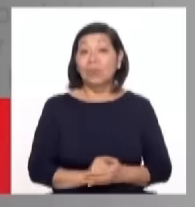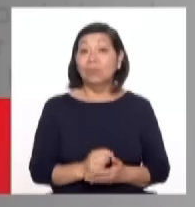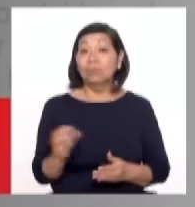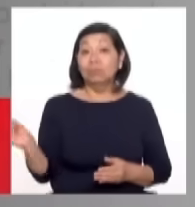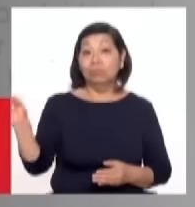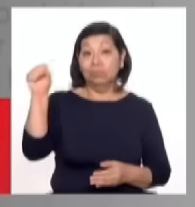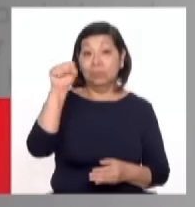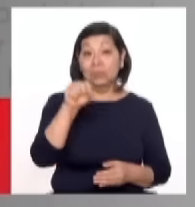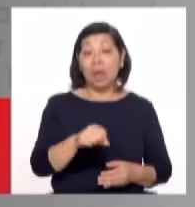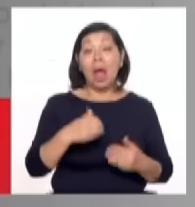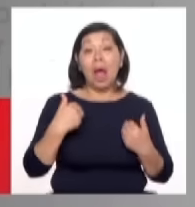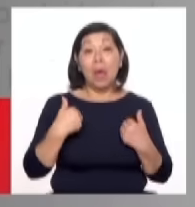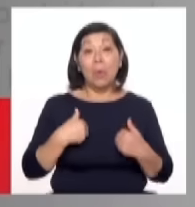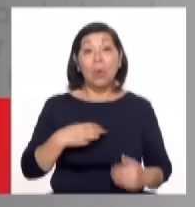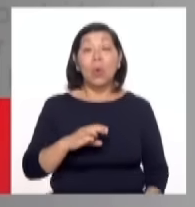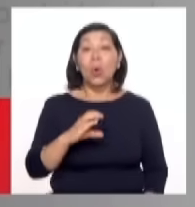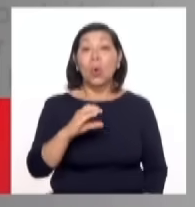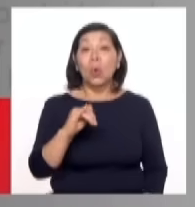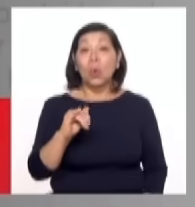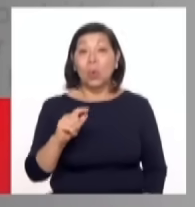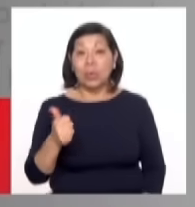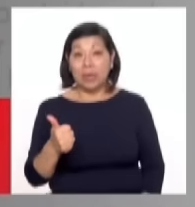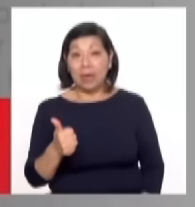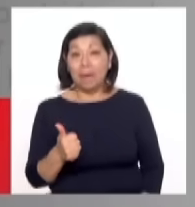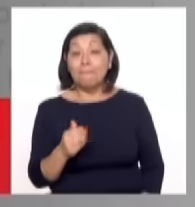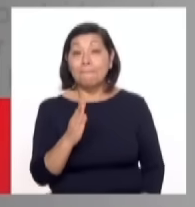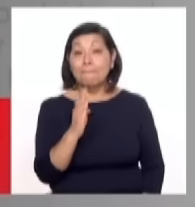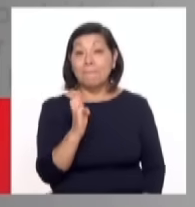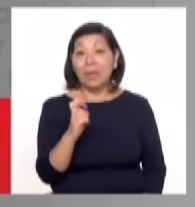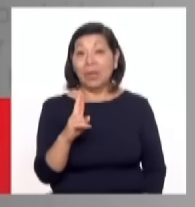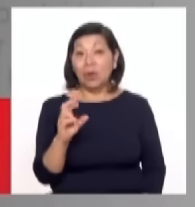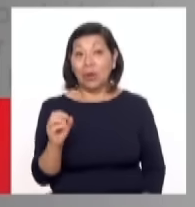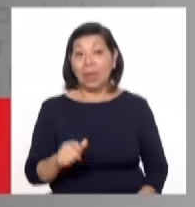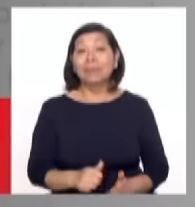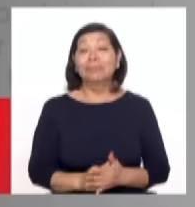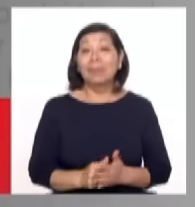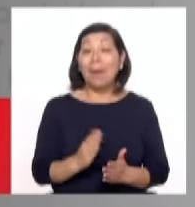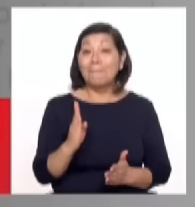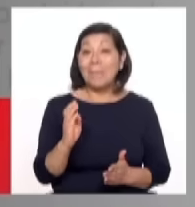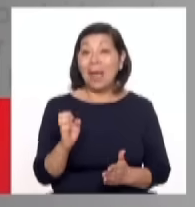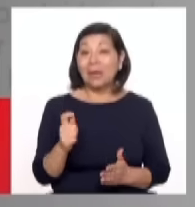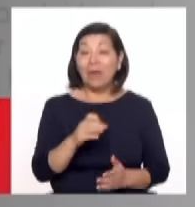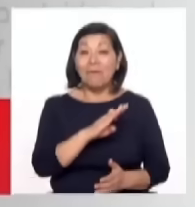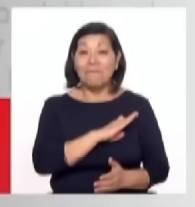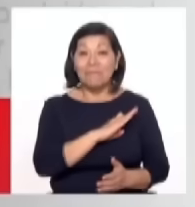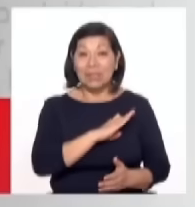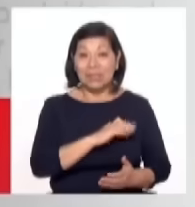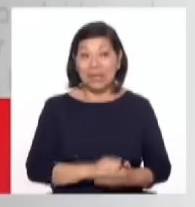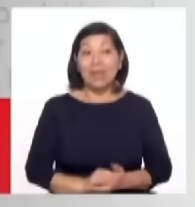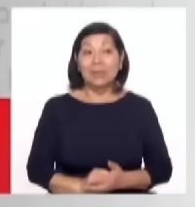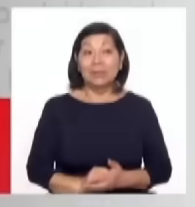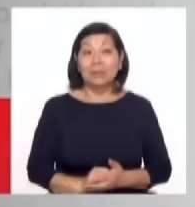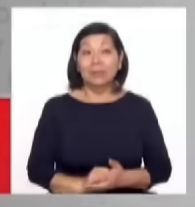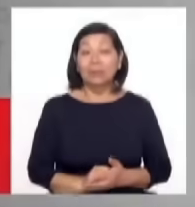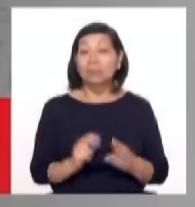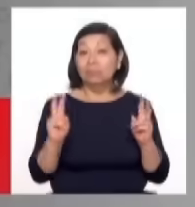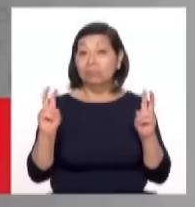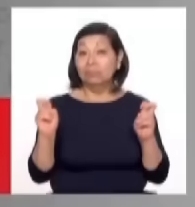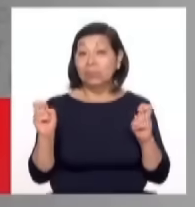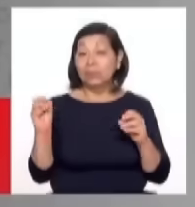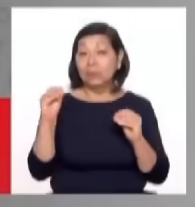nombra al abogado Miguel Cuya Berrocal. Además, Barreto Rivera fue designada como fiscal provincial titular